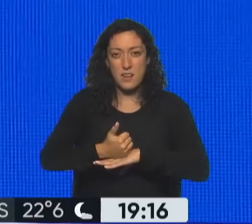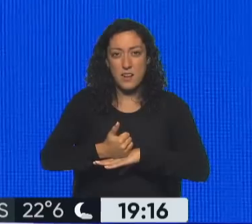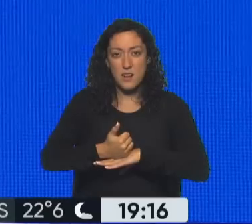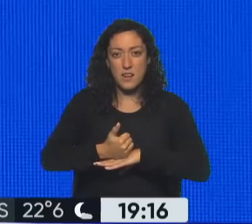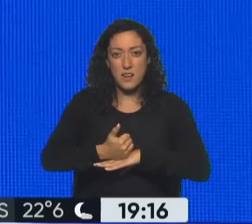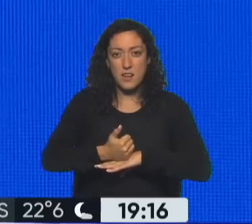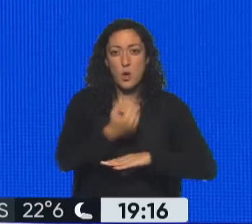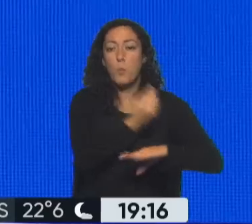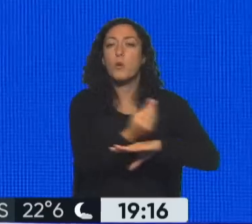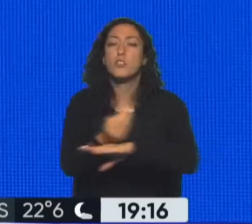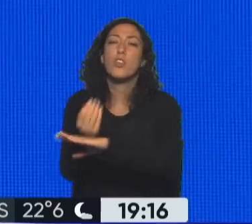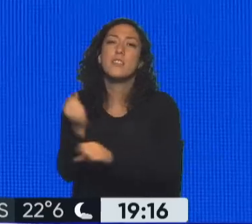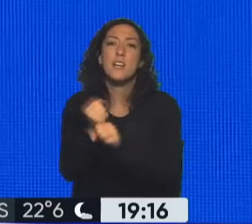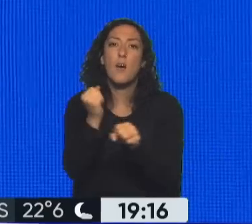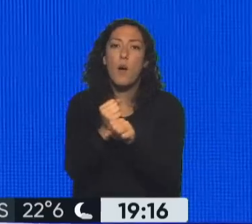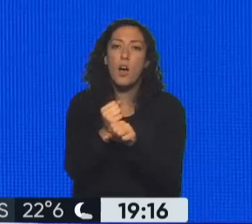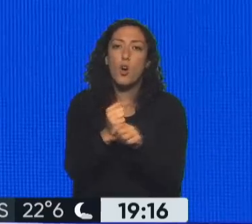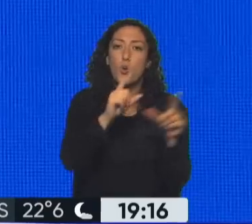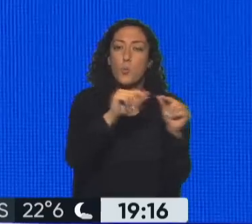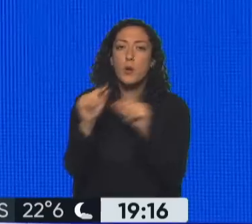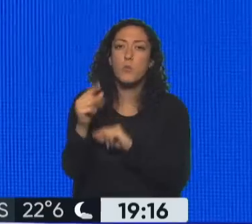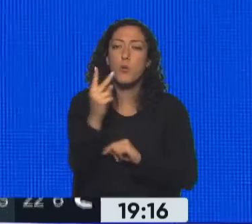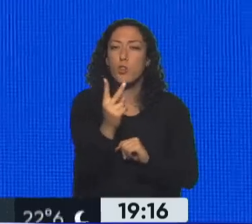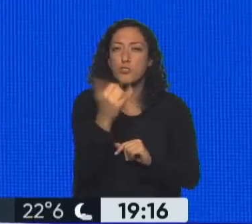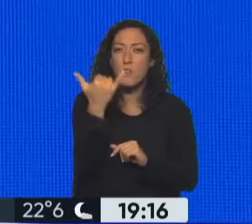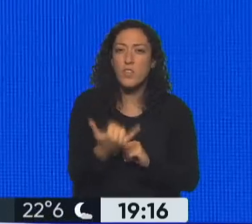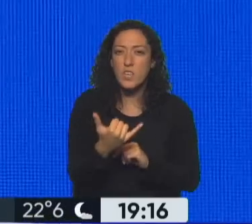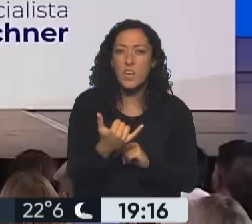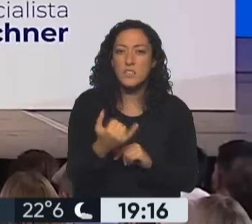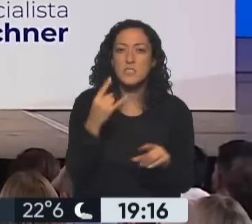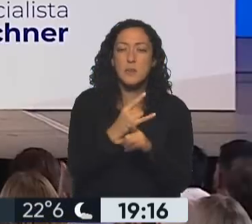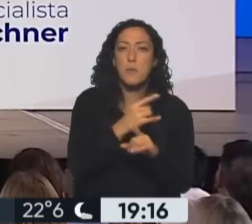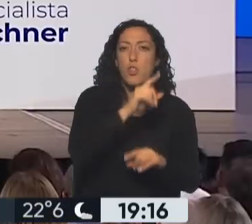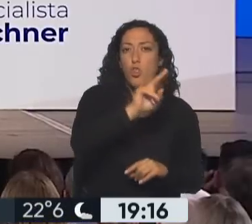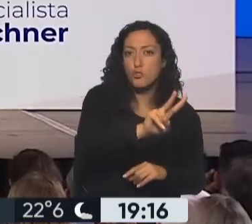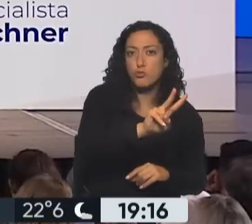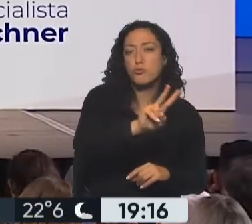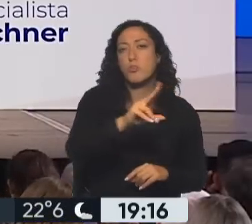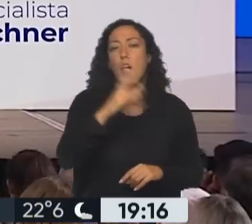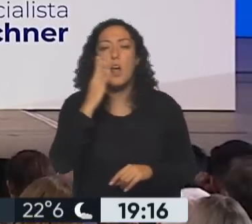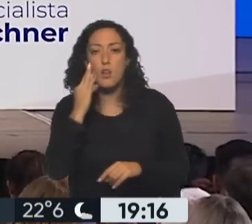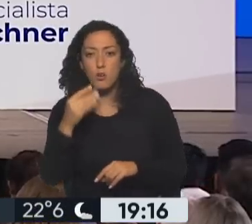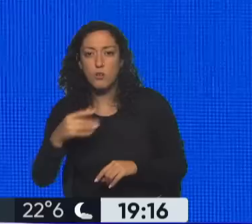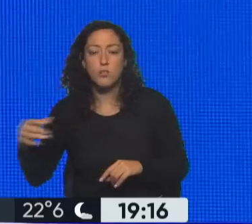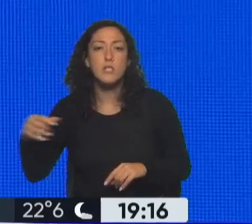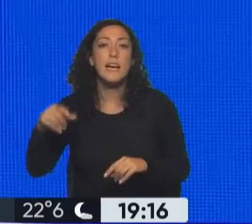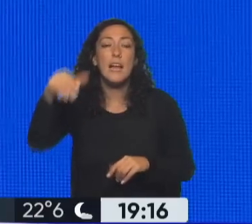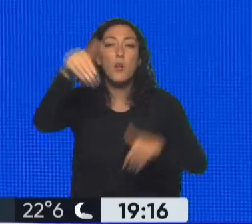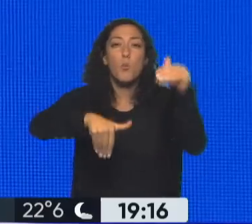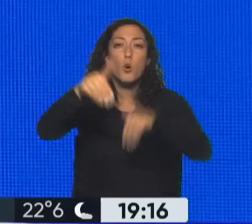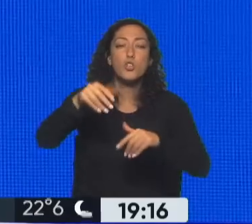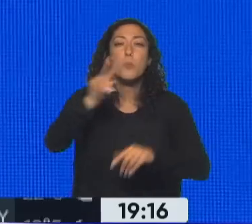la desocupación era 2 dígitos, con un 2 adelante. Yo siempre decía que tenía más desocupados que votos, se había sacado